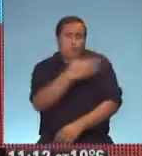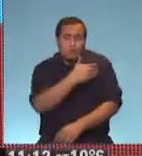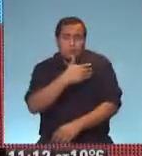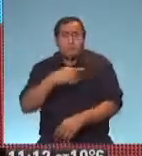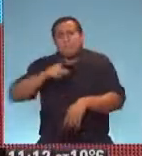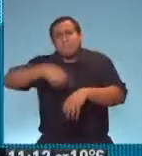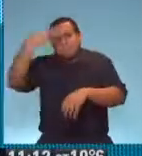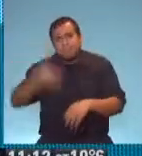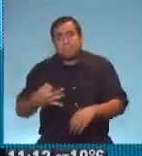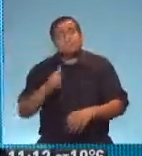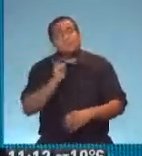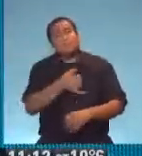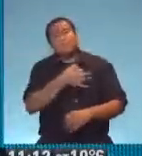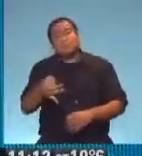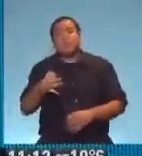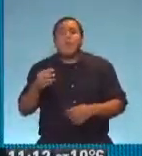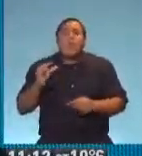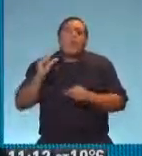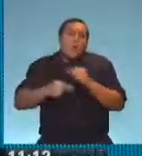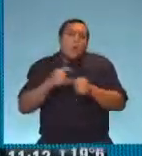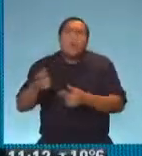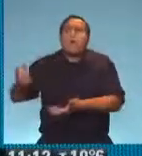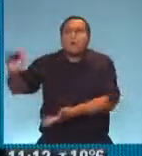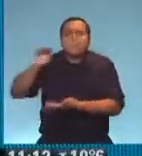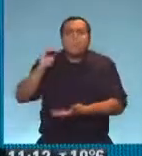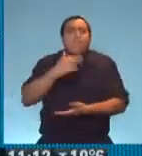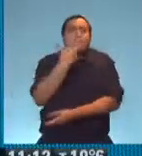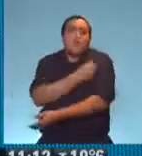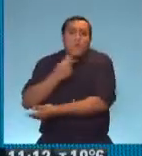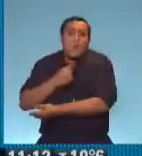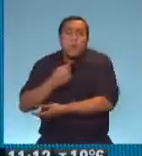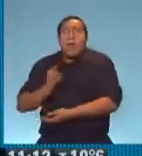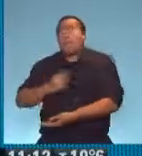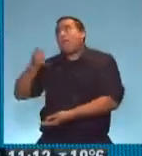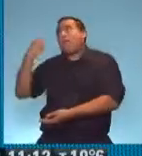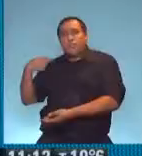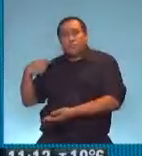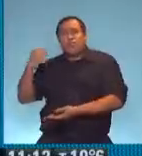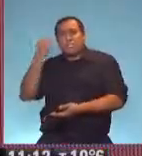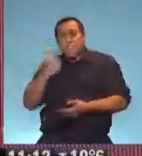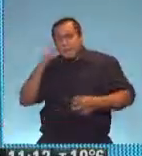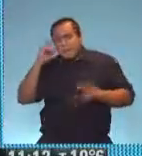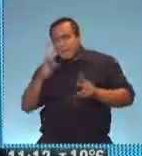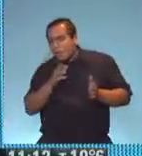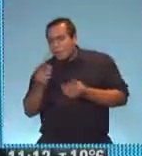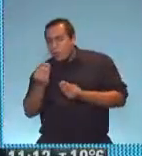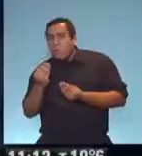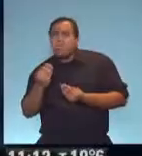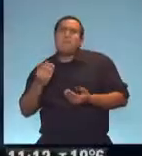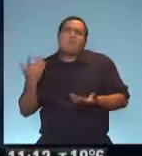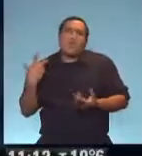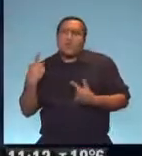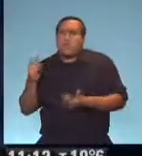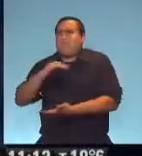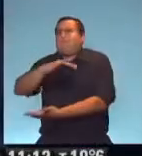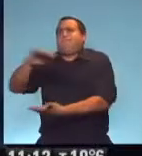cual, y gradualmente irán entrando las vacunas se programan el año anterior, así que se siguen fabricando, así que... Y se compraron más dosis para